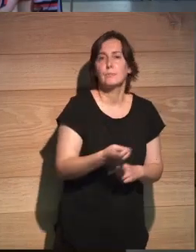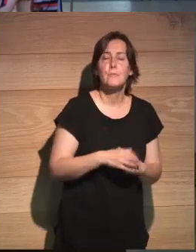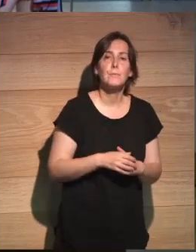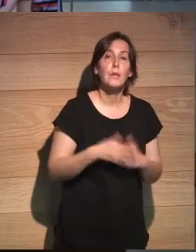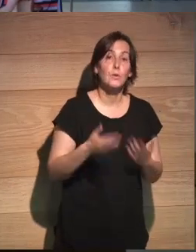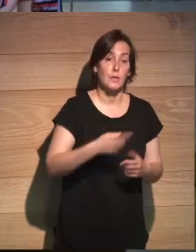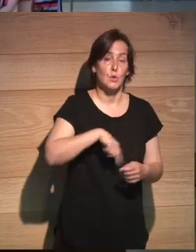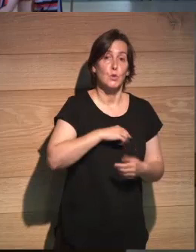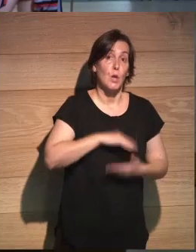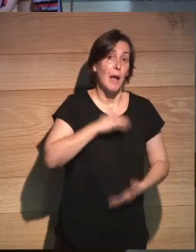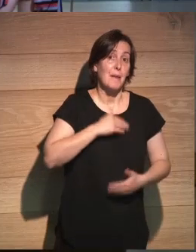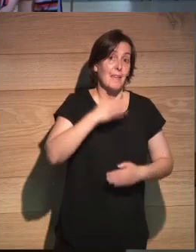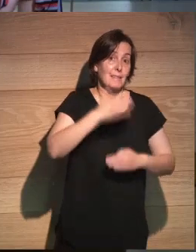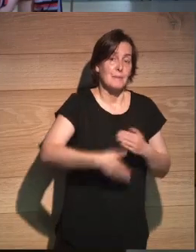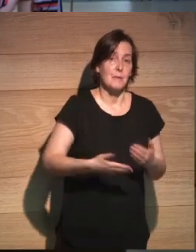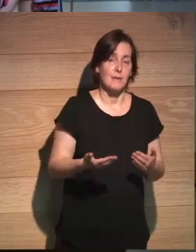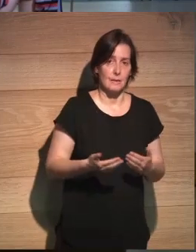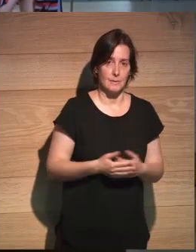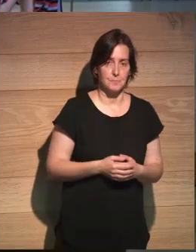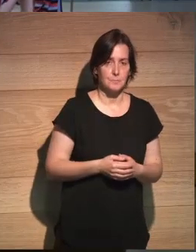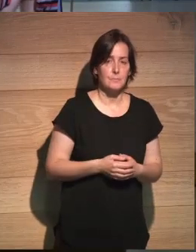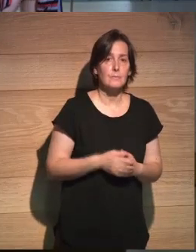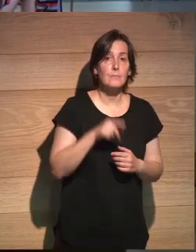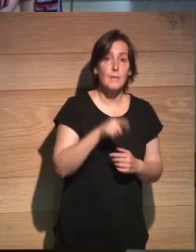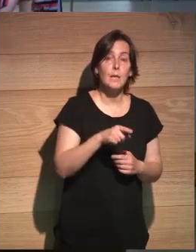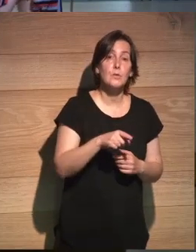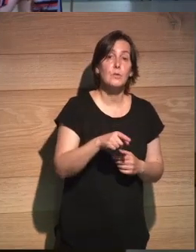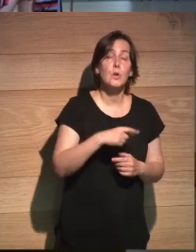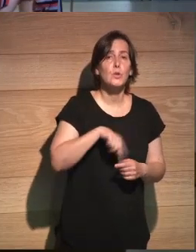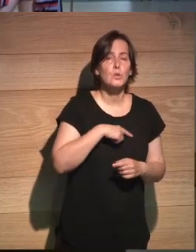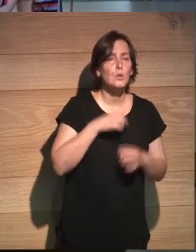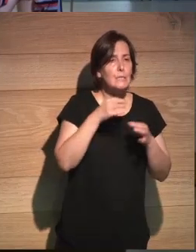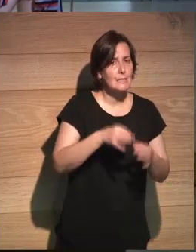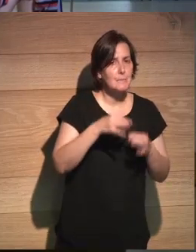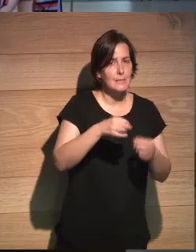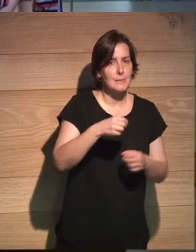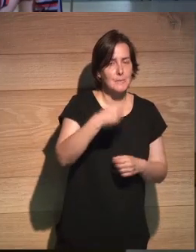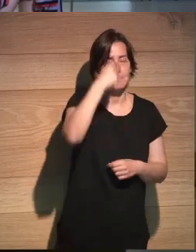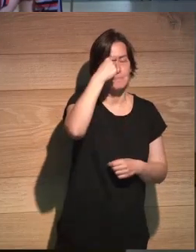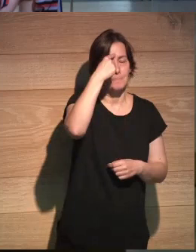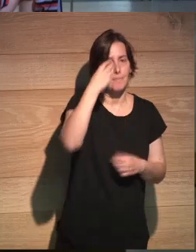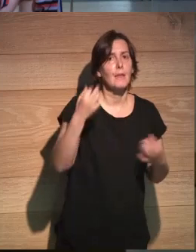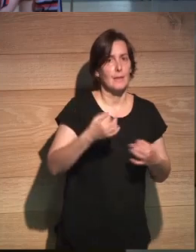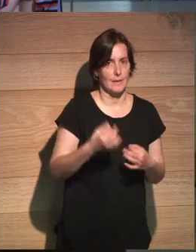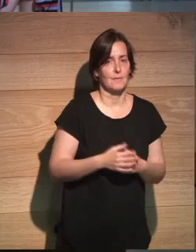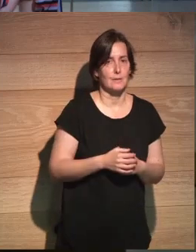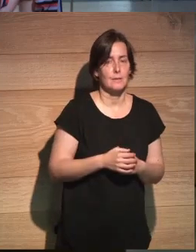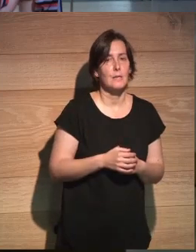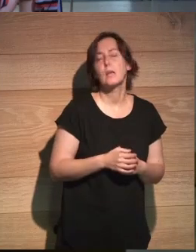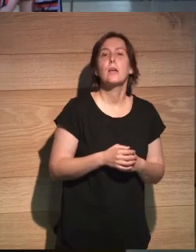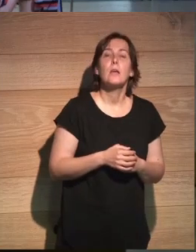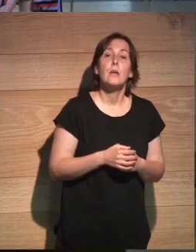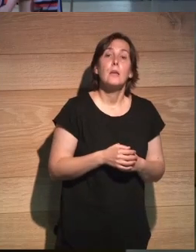eso tenemos una capacidad muy limitada, ¿no? Entonces eso es algo que siempre debemos tener presente y que nos debe llevar a